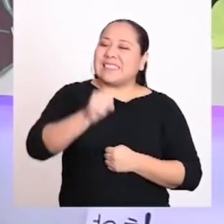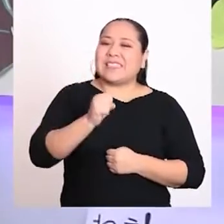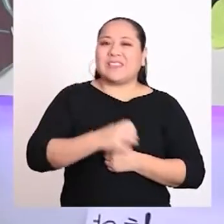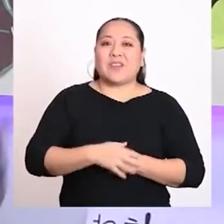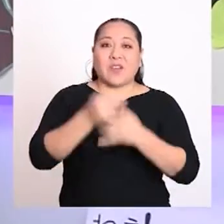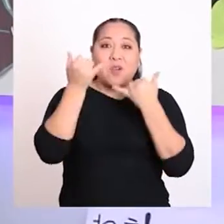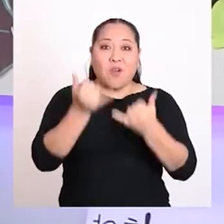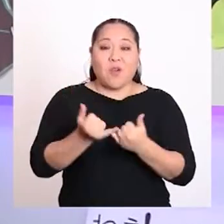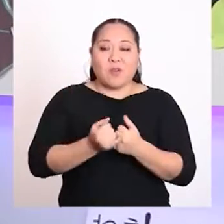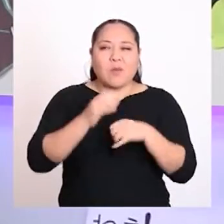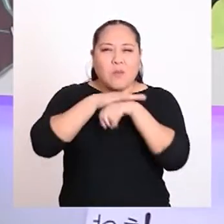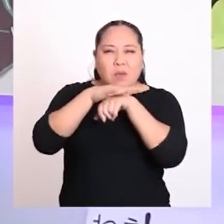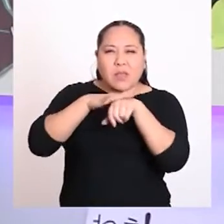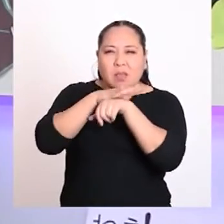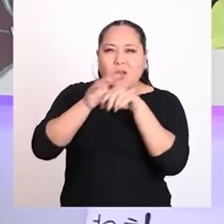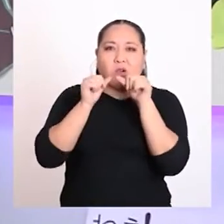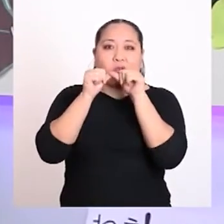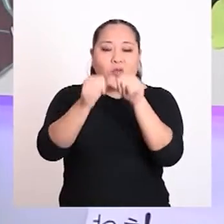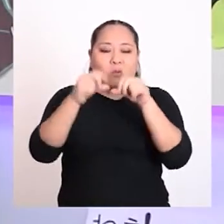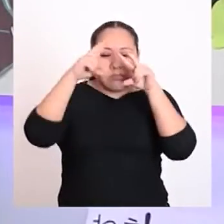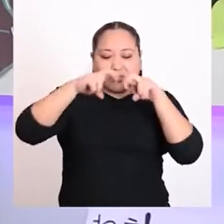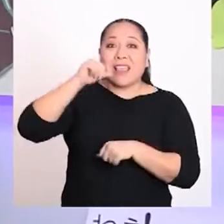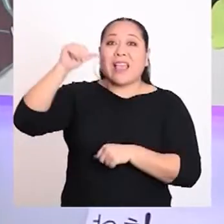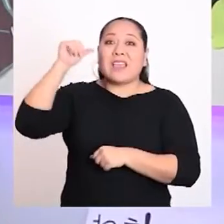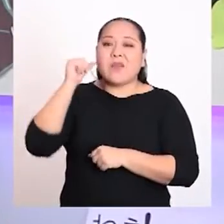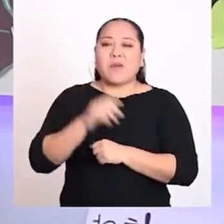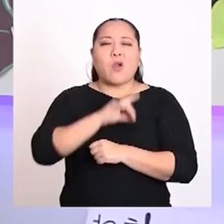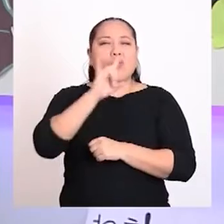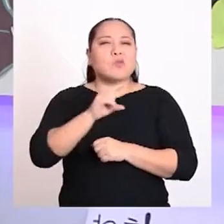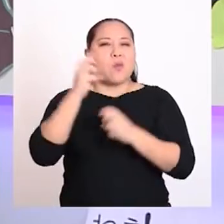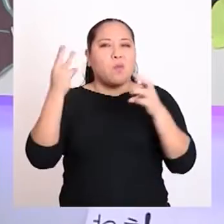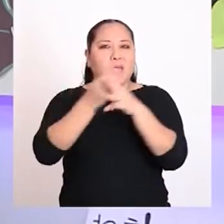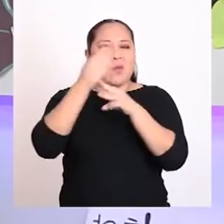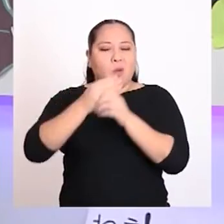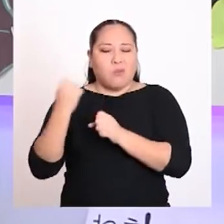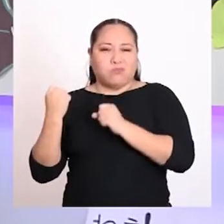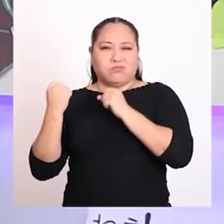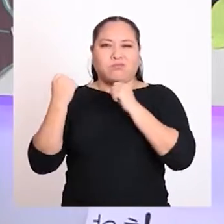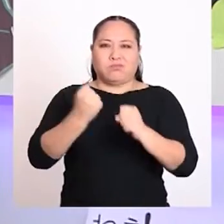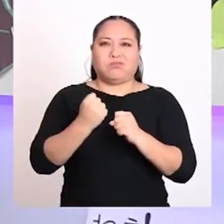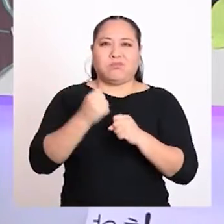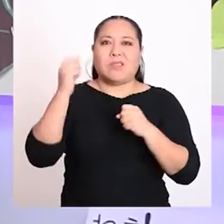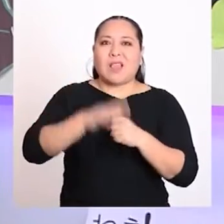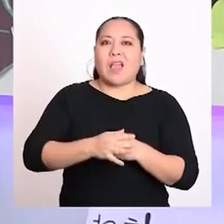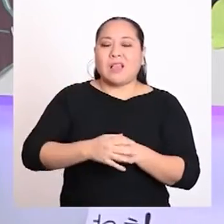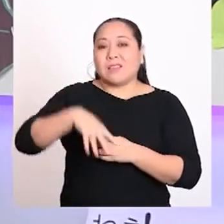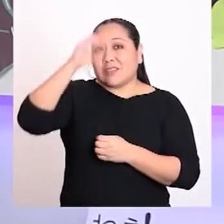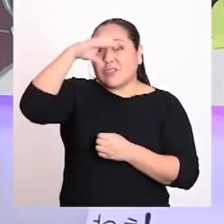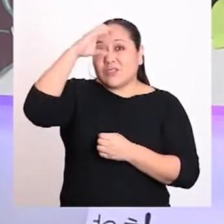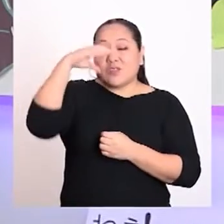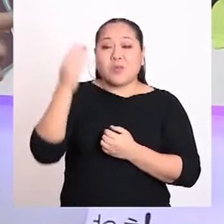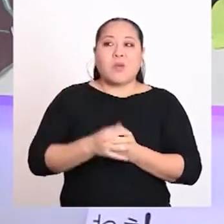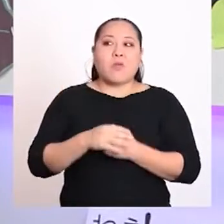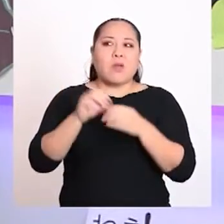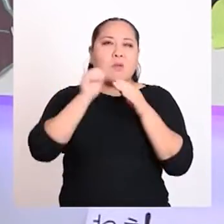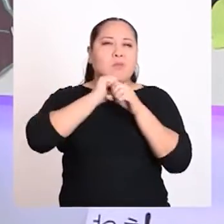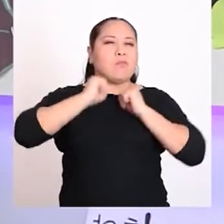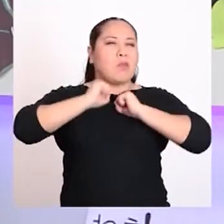Así es. Hoy tenemos planeado continuar la investigación para usar la matemática y potenciar al máximo nuestras capacidades